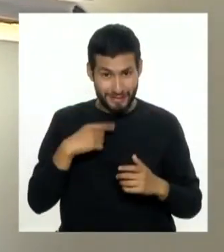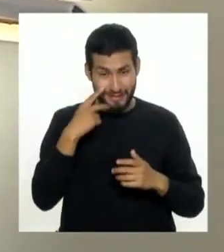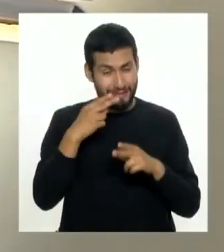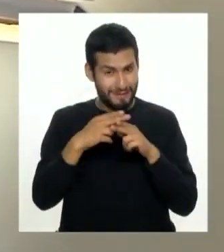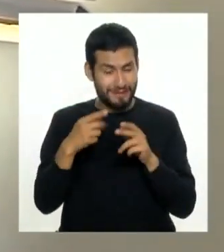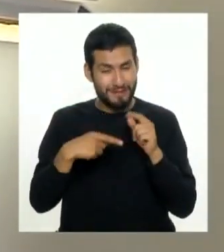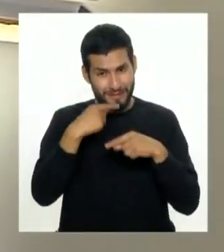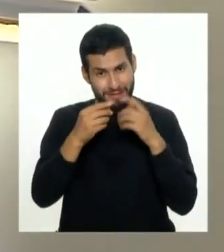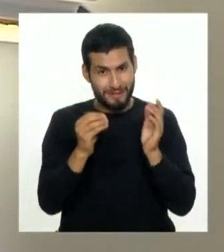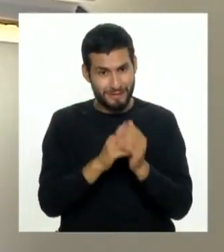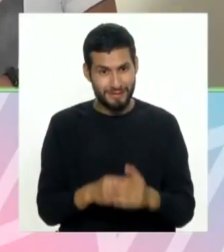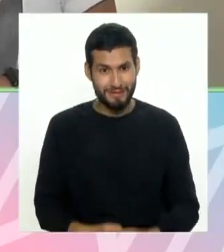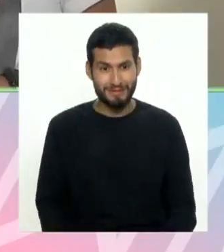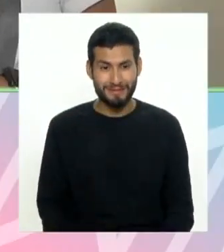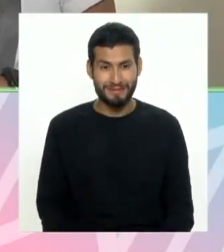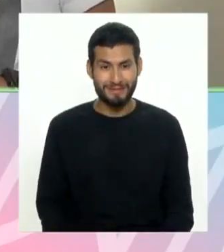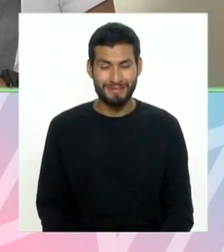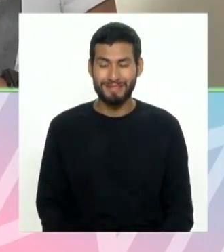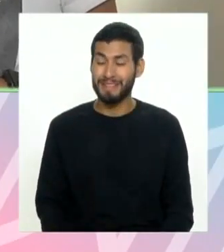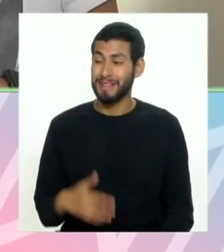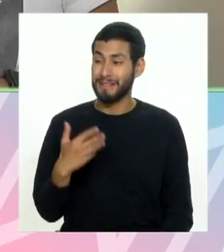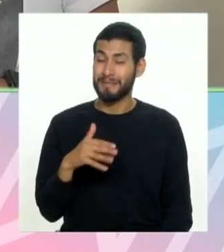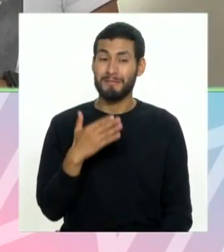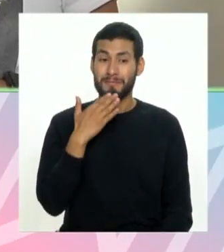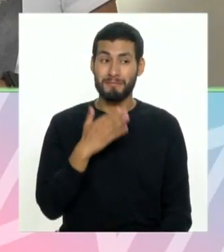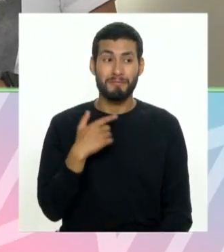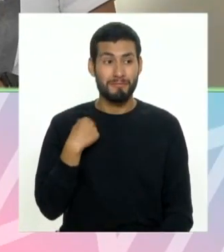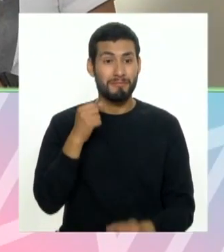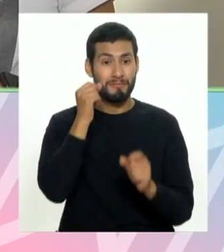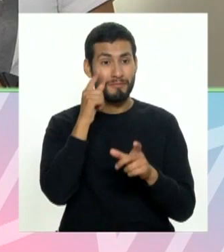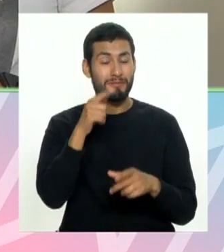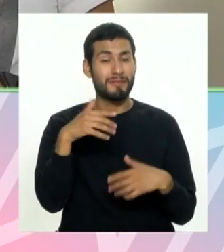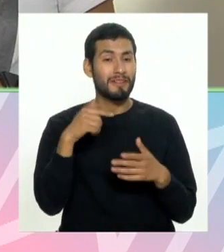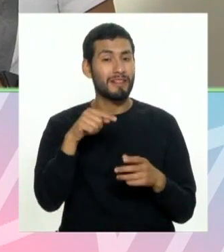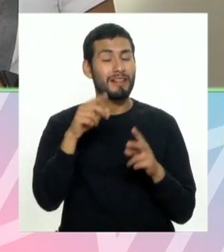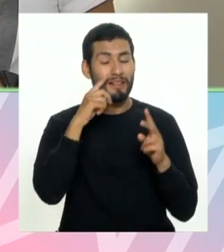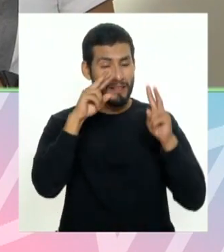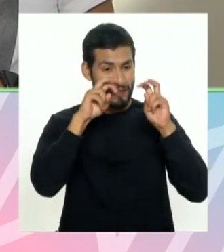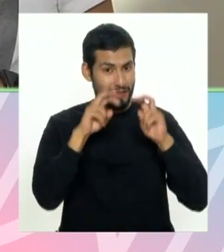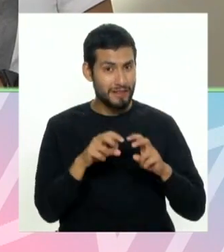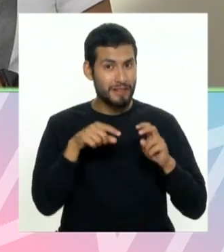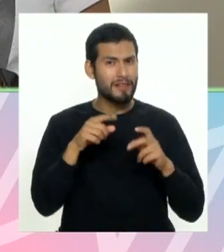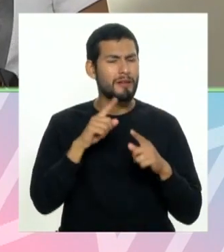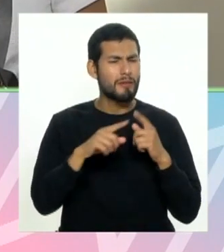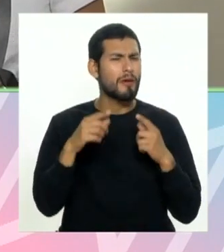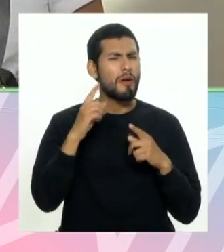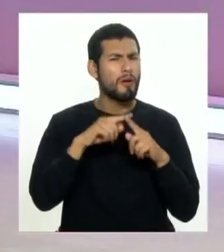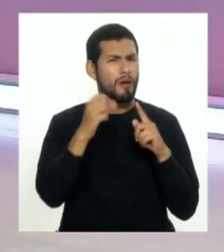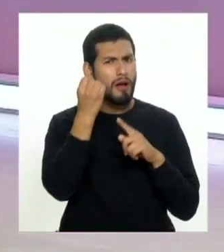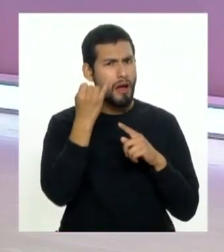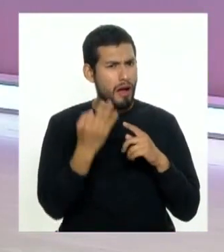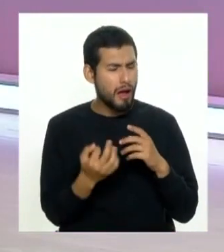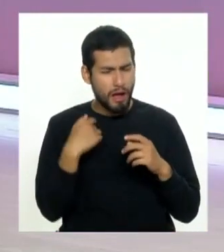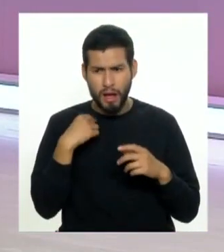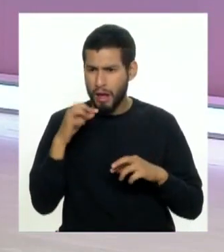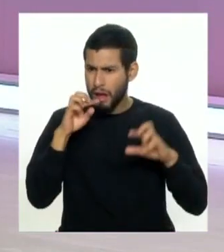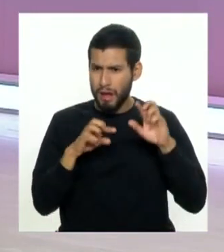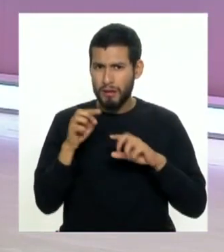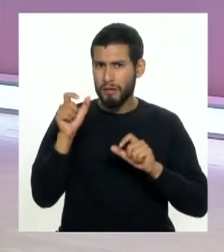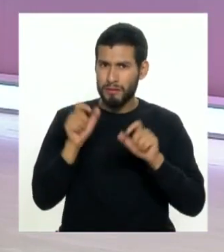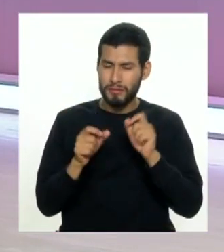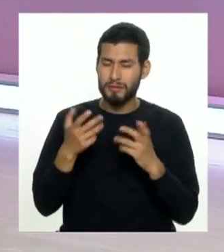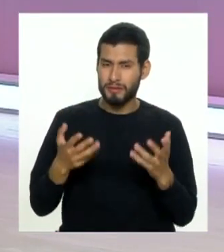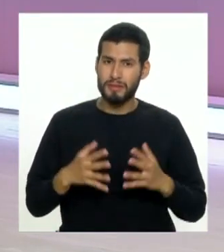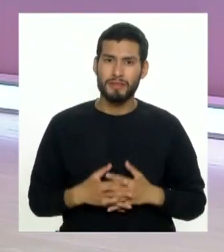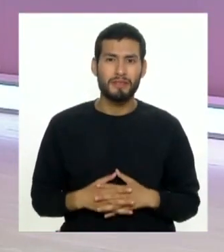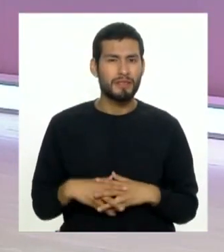contar más. Fantástico. Tenemos una interesante semblanza de lo que es diagnóstico, pero tenemos muchas inquietudes de nuestro público